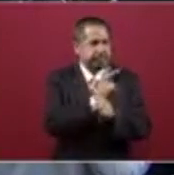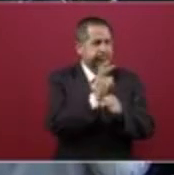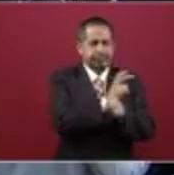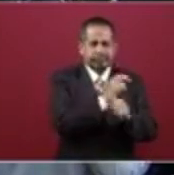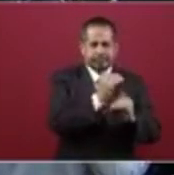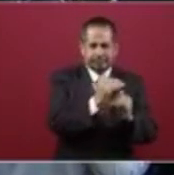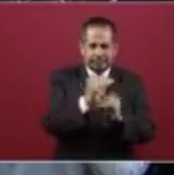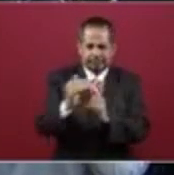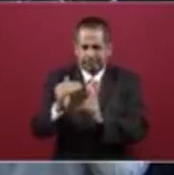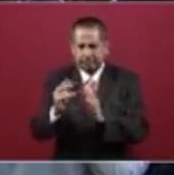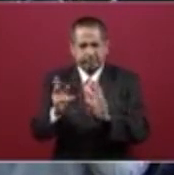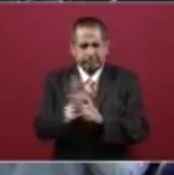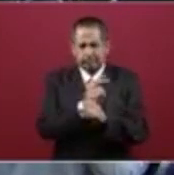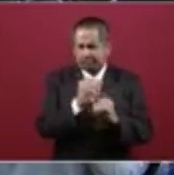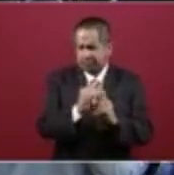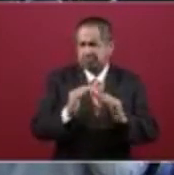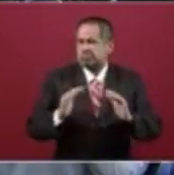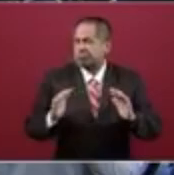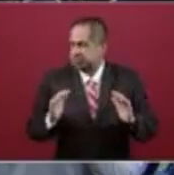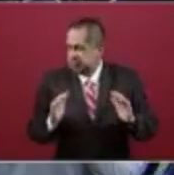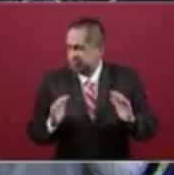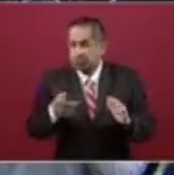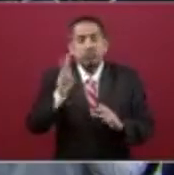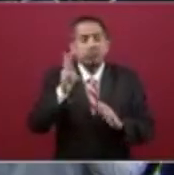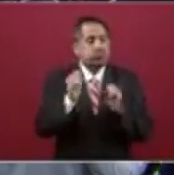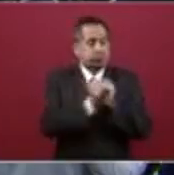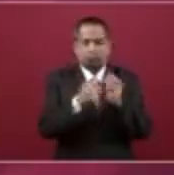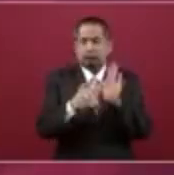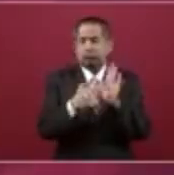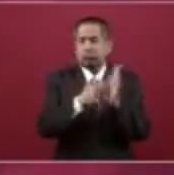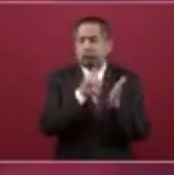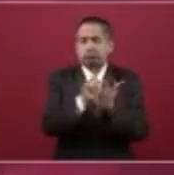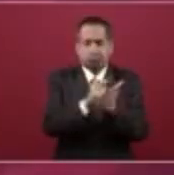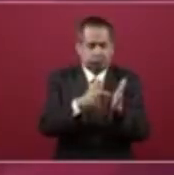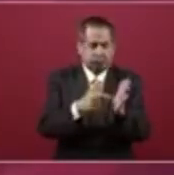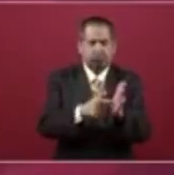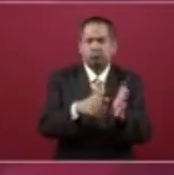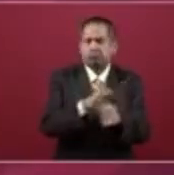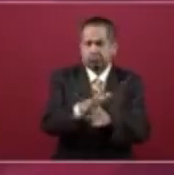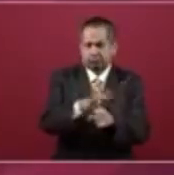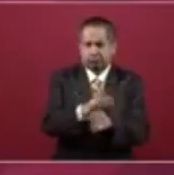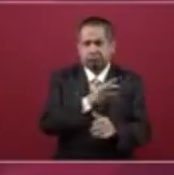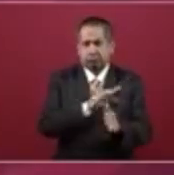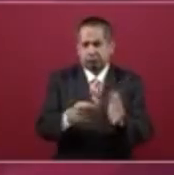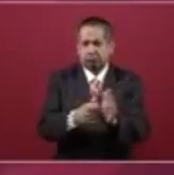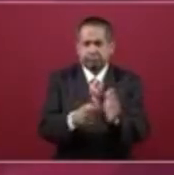de invitación restringida, pero está establecido en la ley.